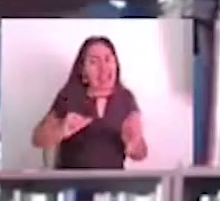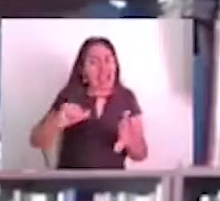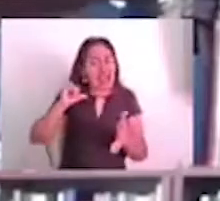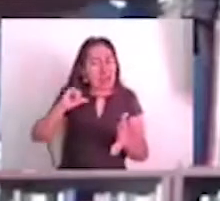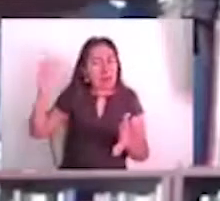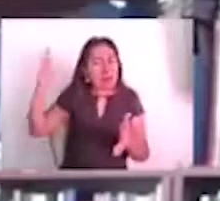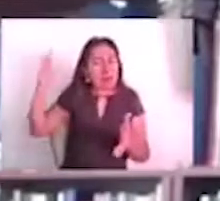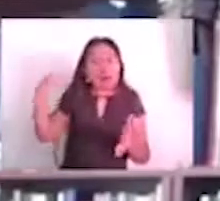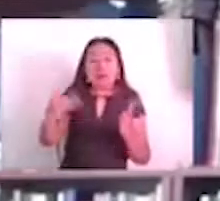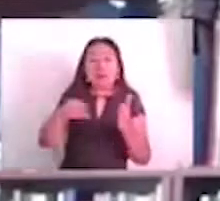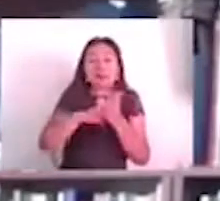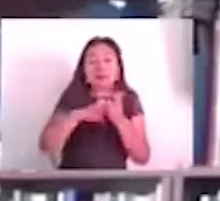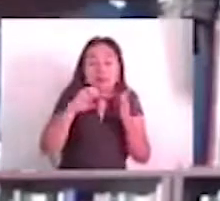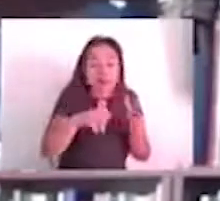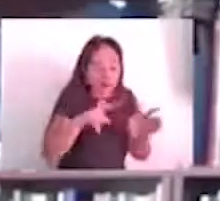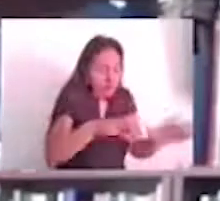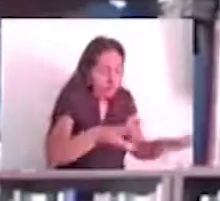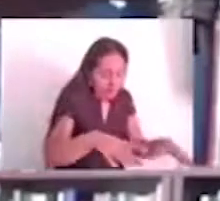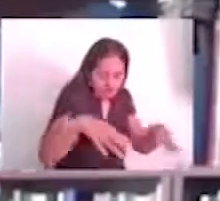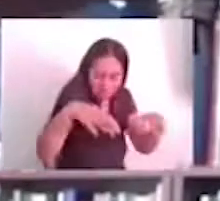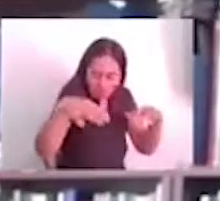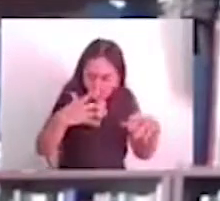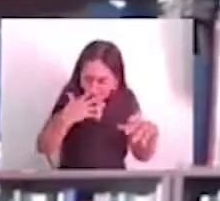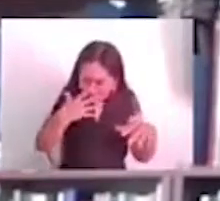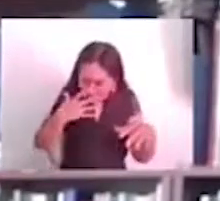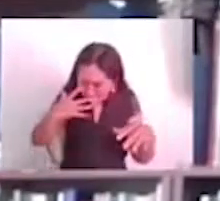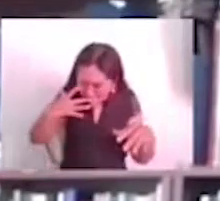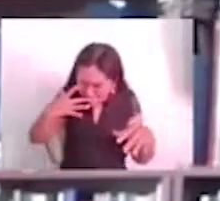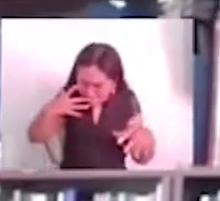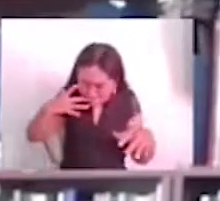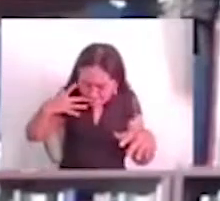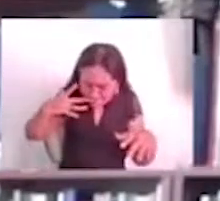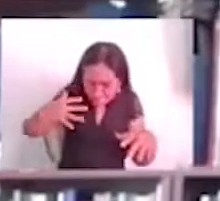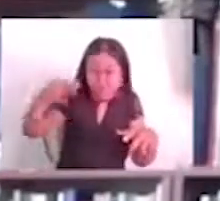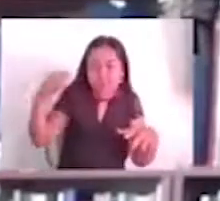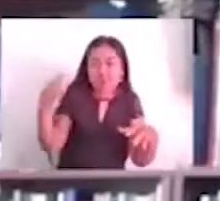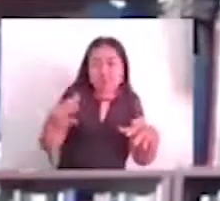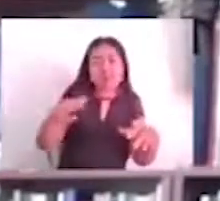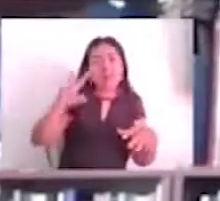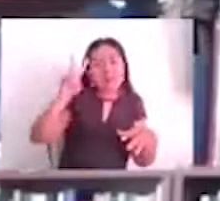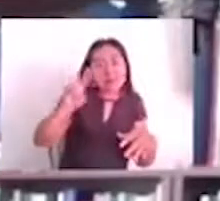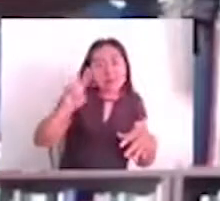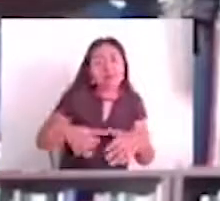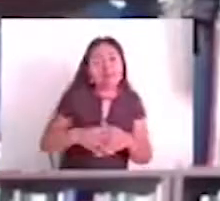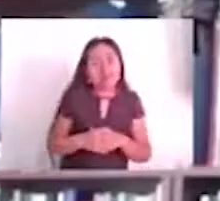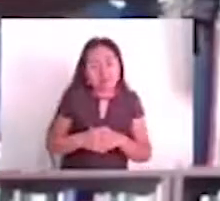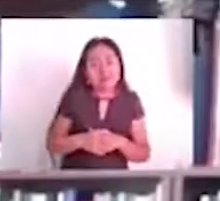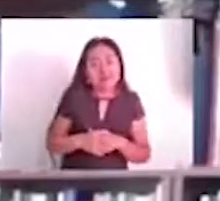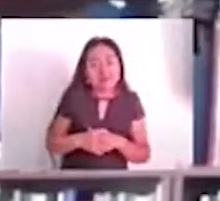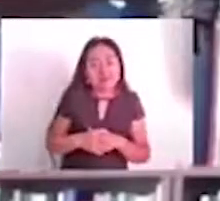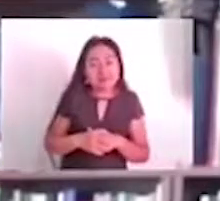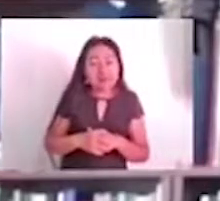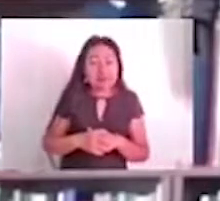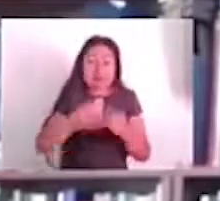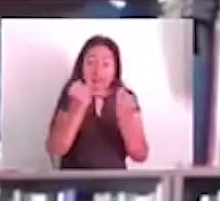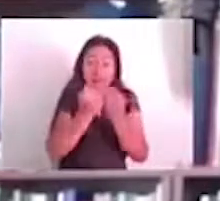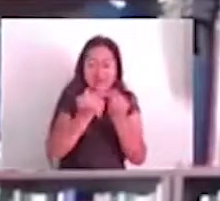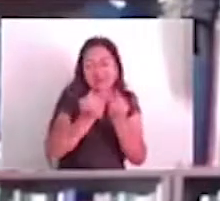encontrar las cosas más exquisitas en la región, desde los charales y los productos del